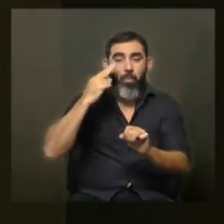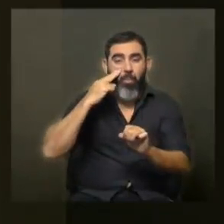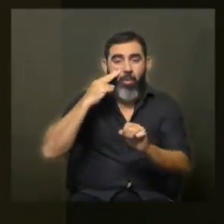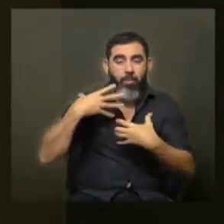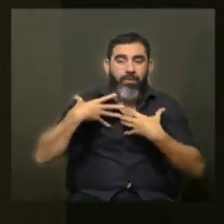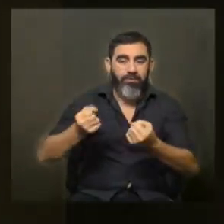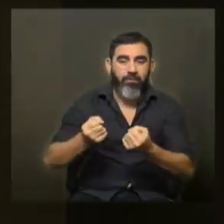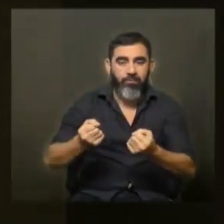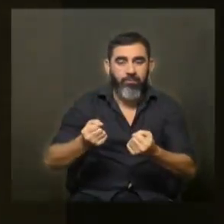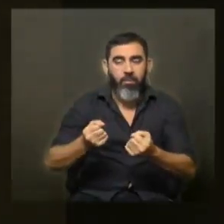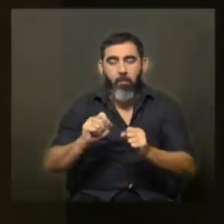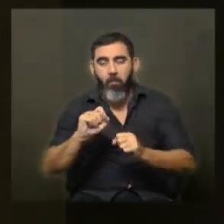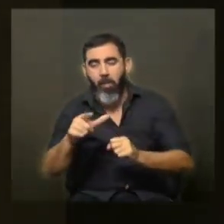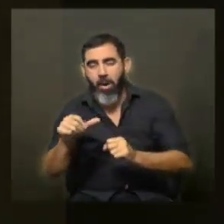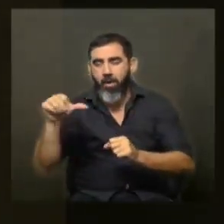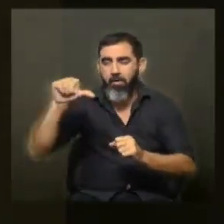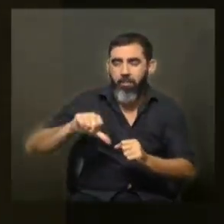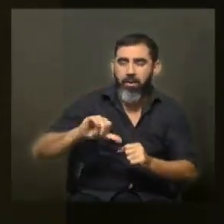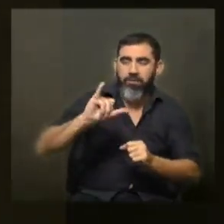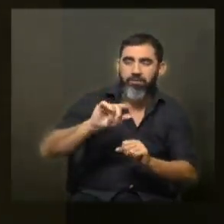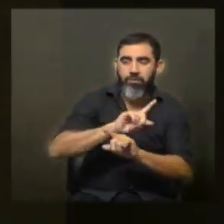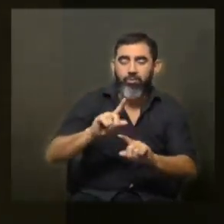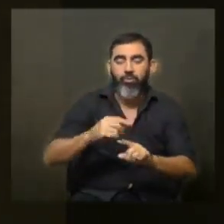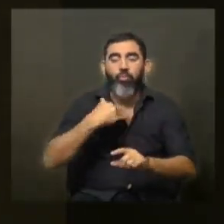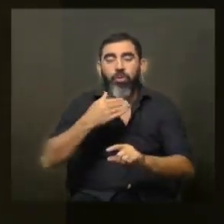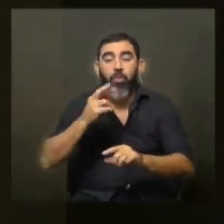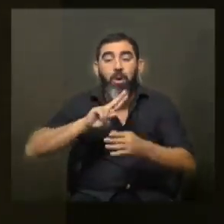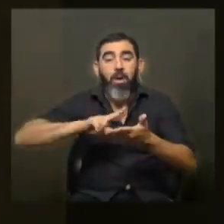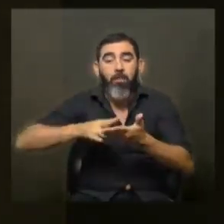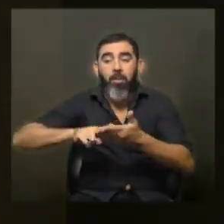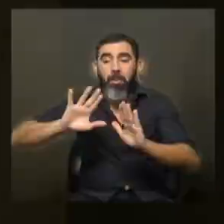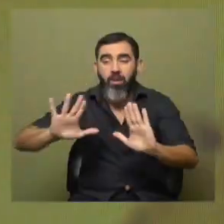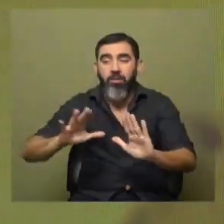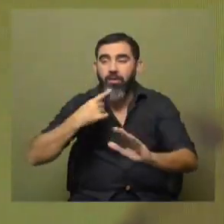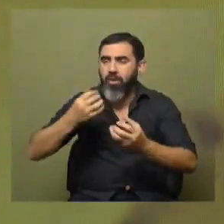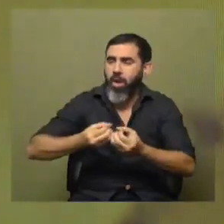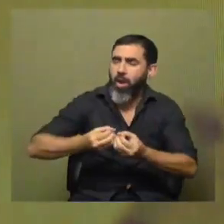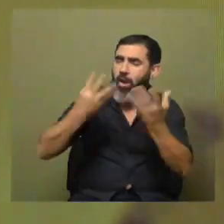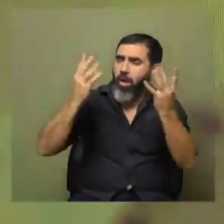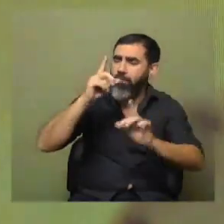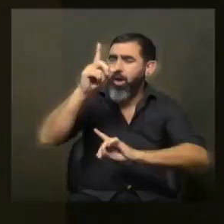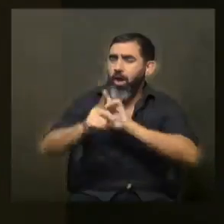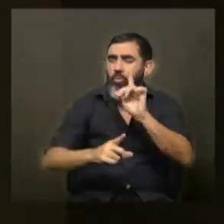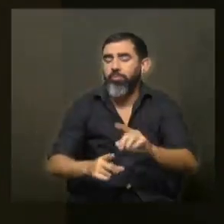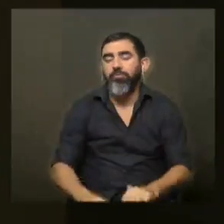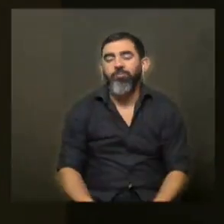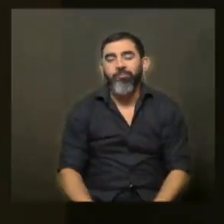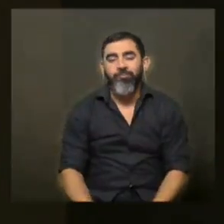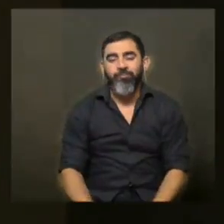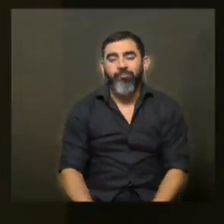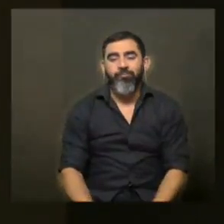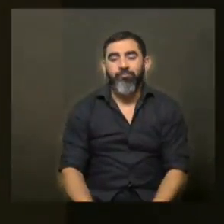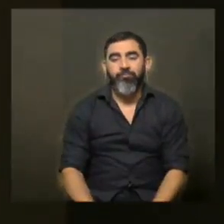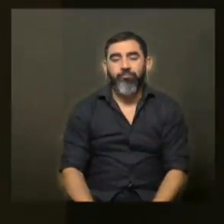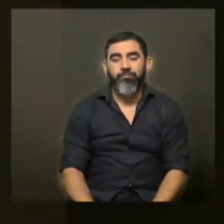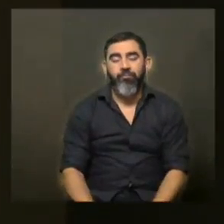algún problema. ¿Qué es mal? ¿Qué es por el problema? No lo sabemos, pero eso es lo que repetimos. Se hablaba de cosas graves. Claro, sí. Exactamente. Entonces, bueno, lo que buscamos en